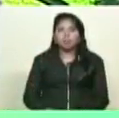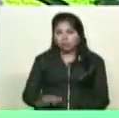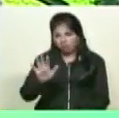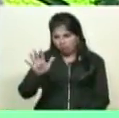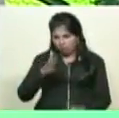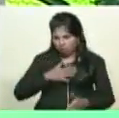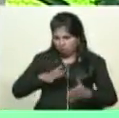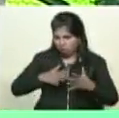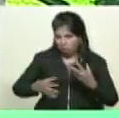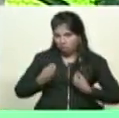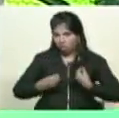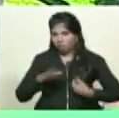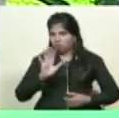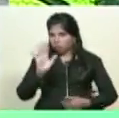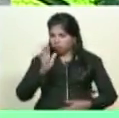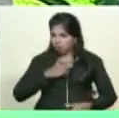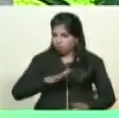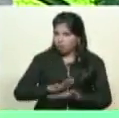sentadito.